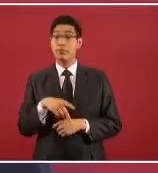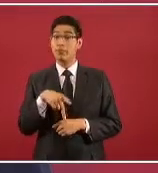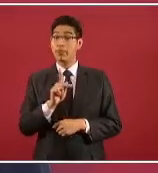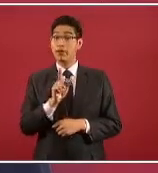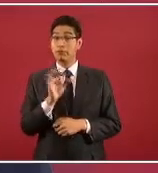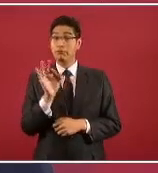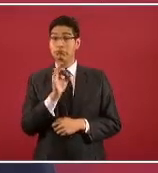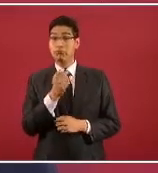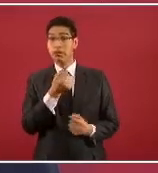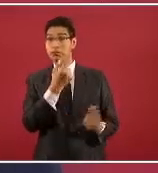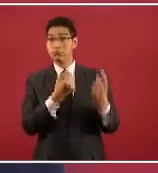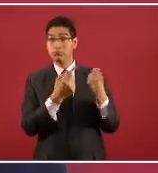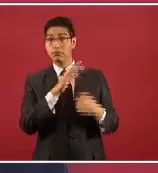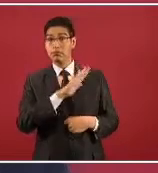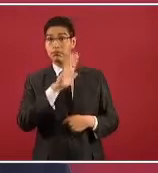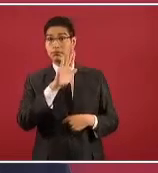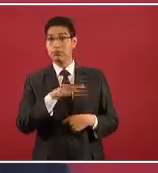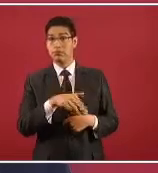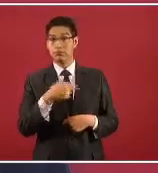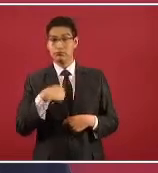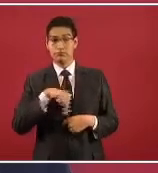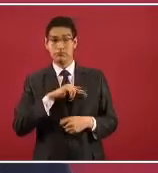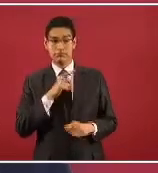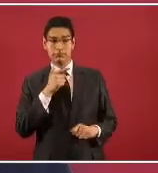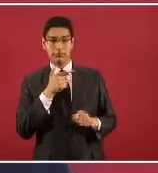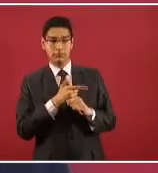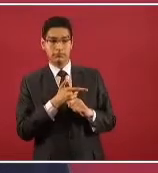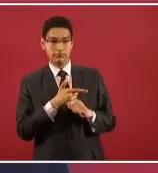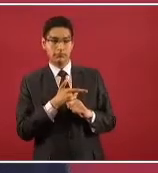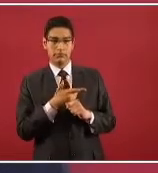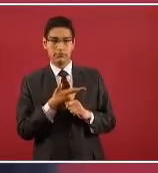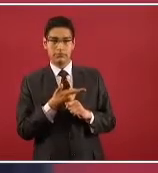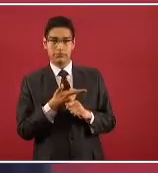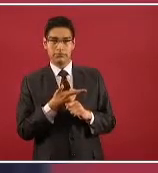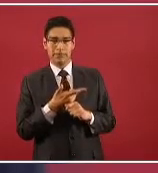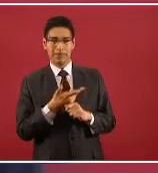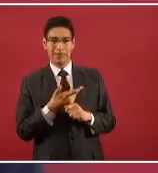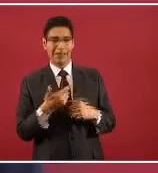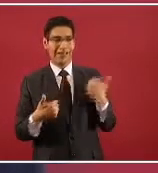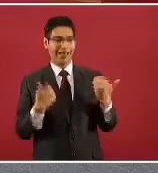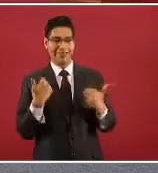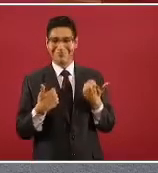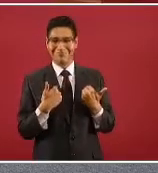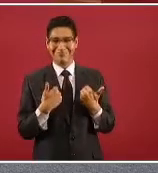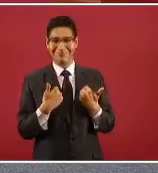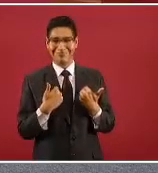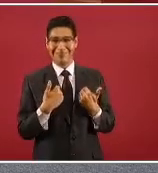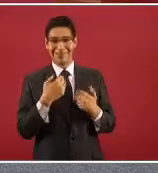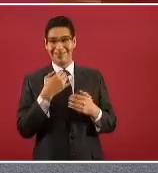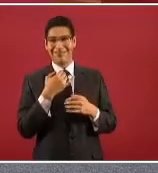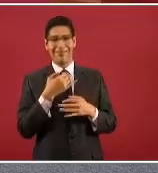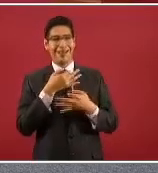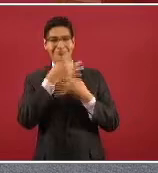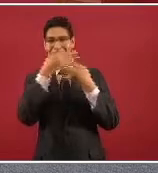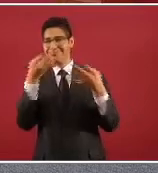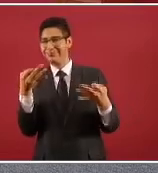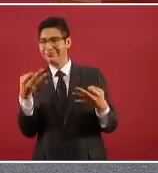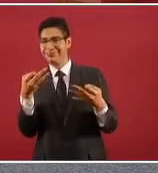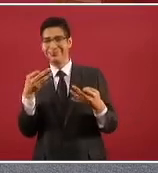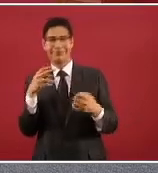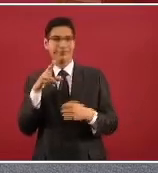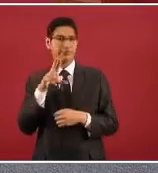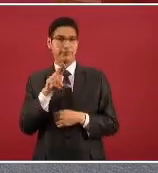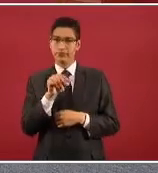Eh, tenemos que ser cada